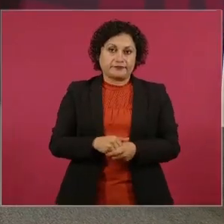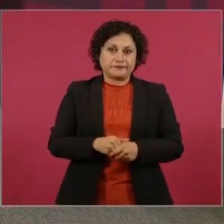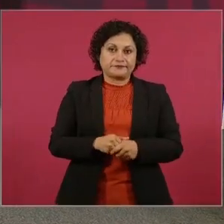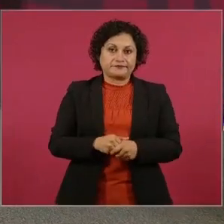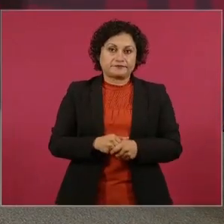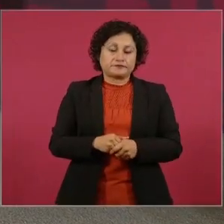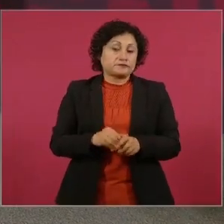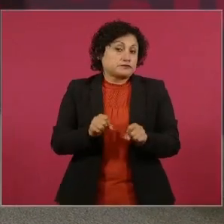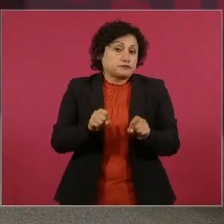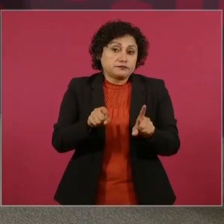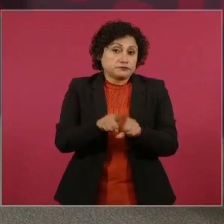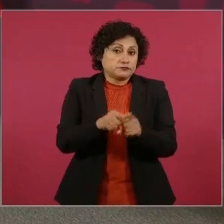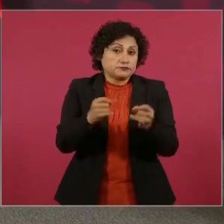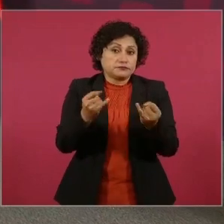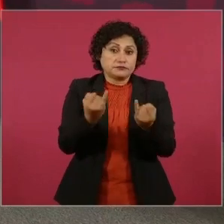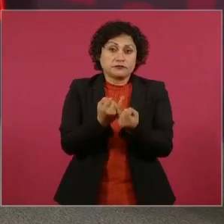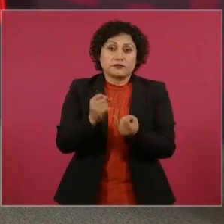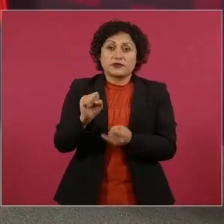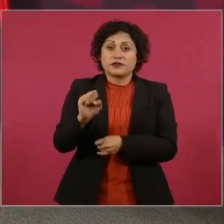secretaría la